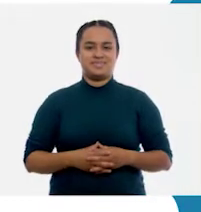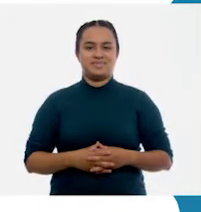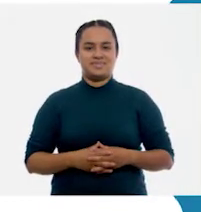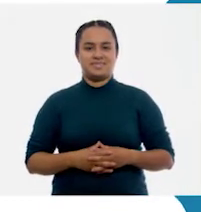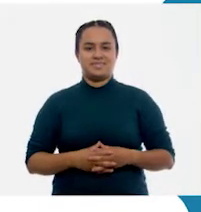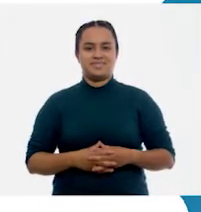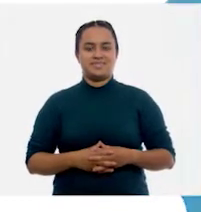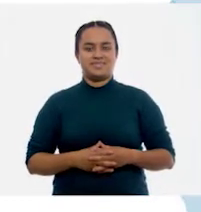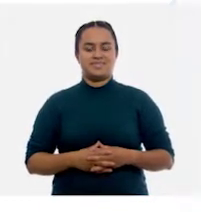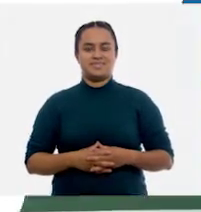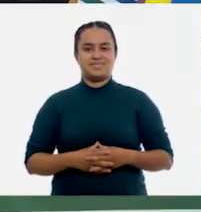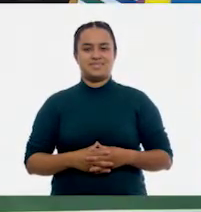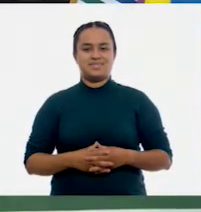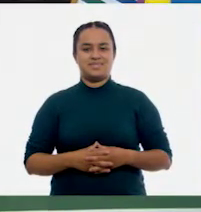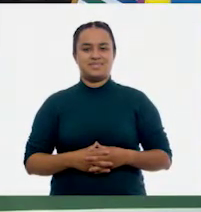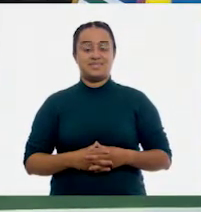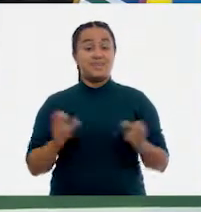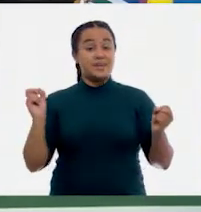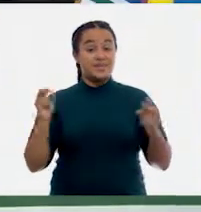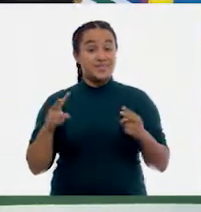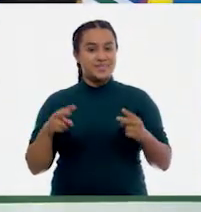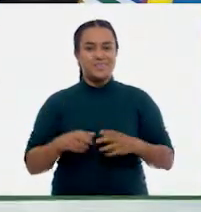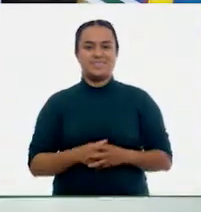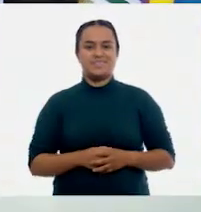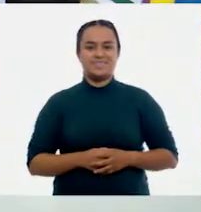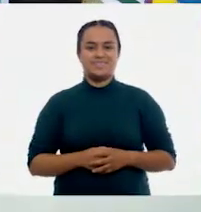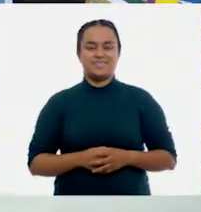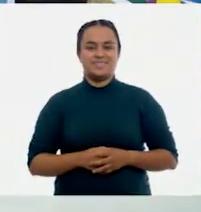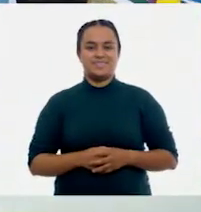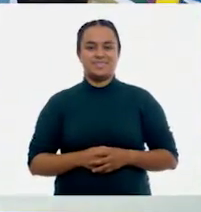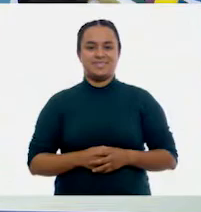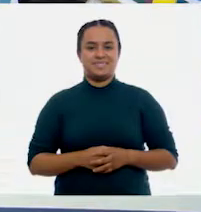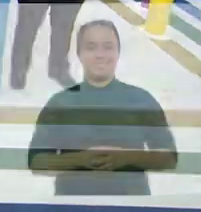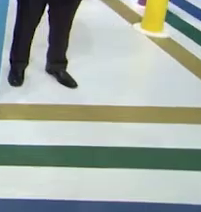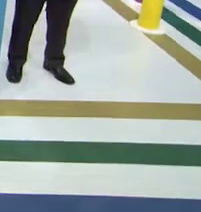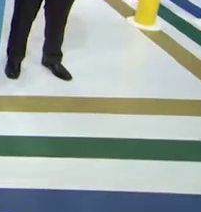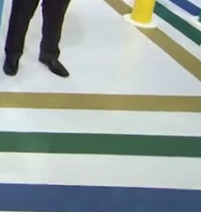aprendeencasa.sep.gov.mx. Nos vemos.